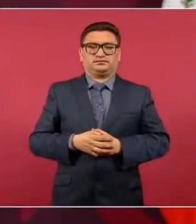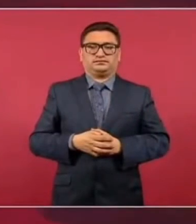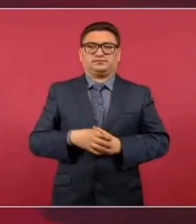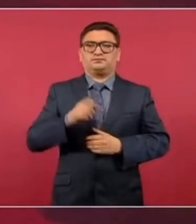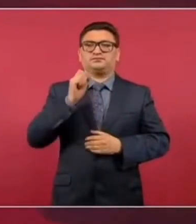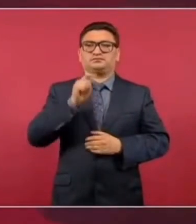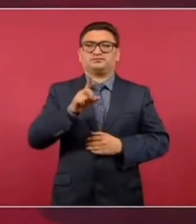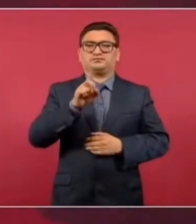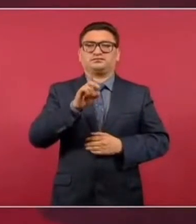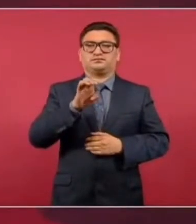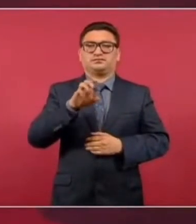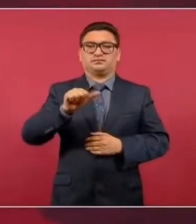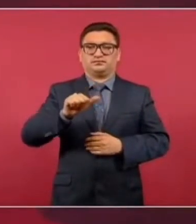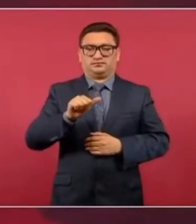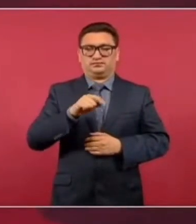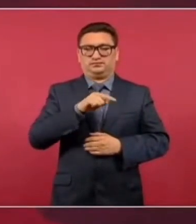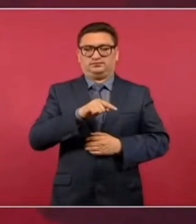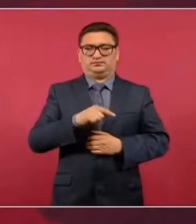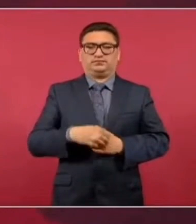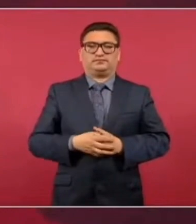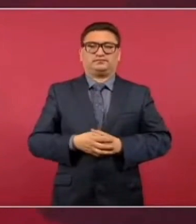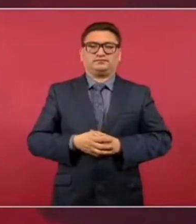DEA